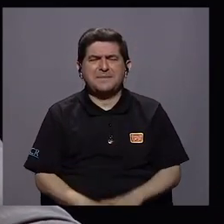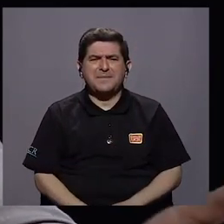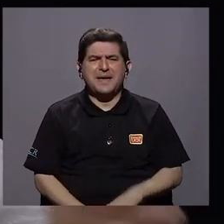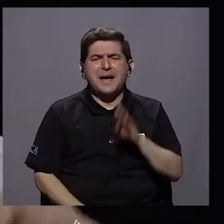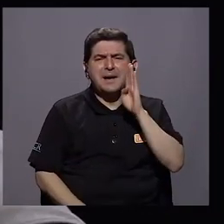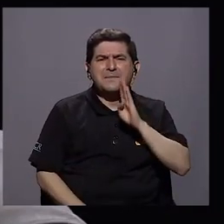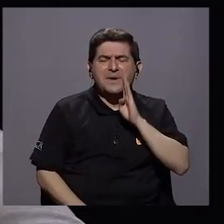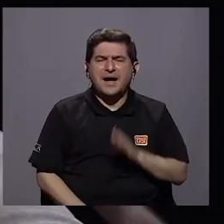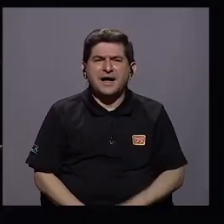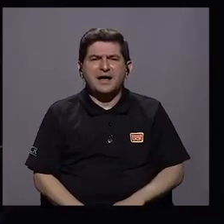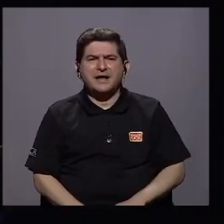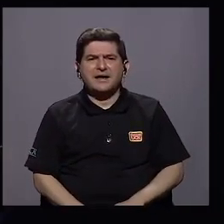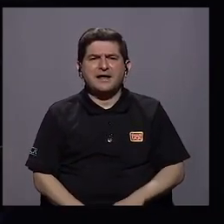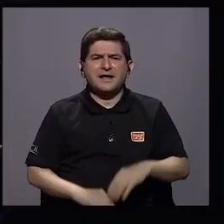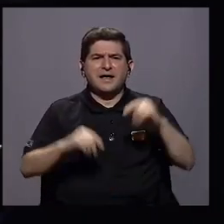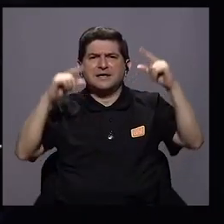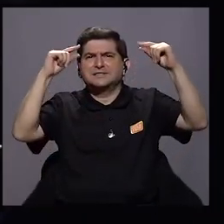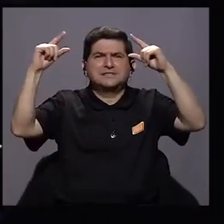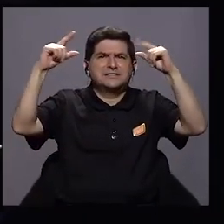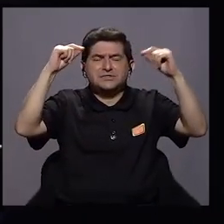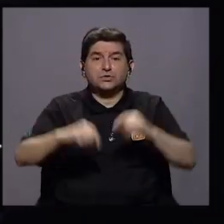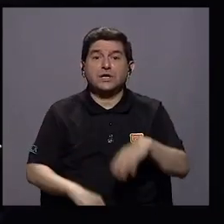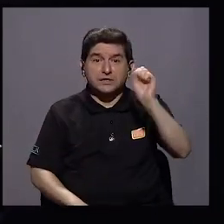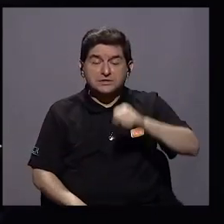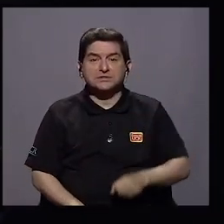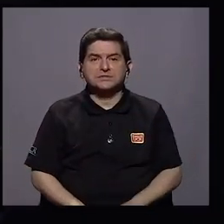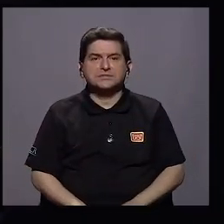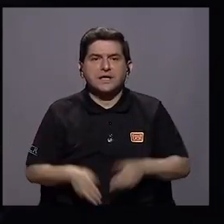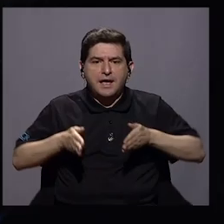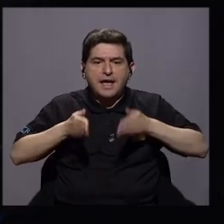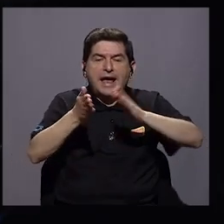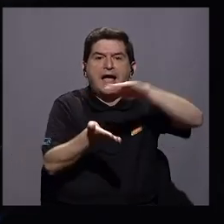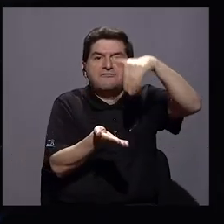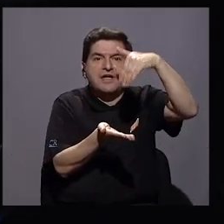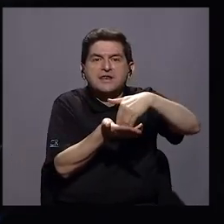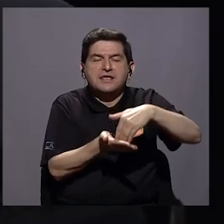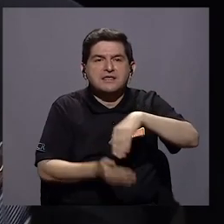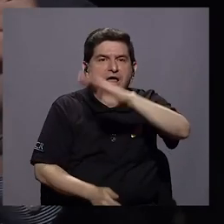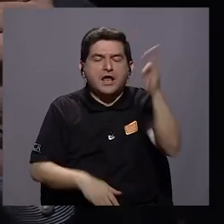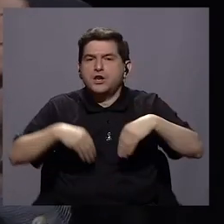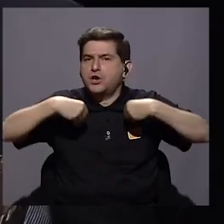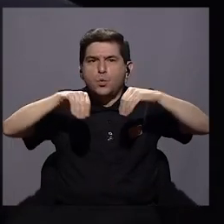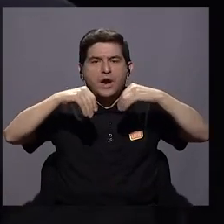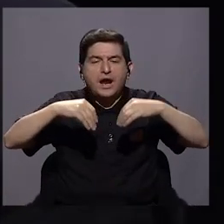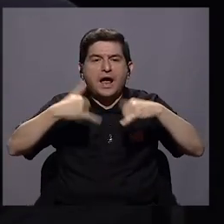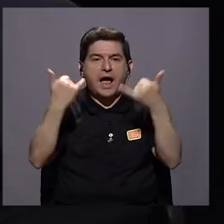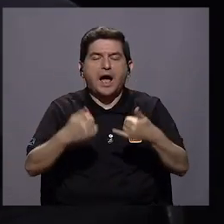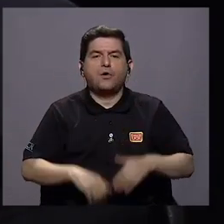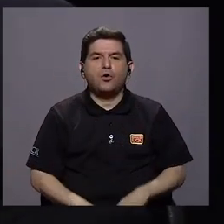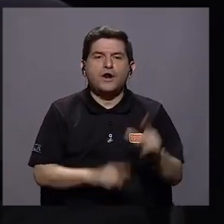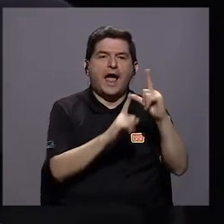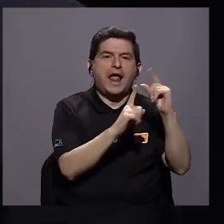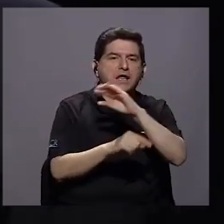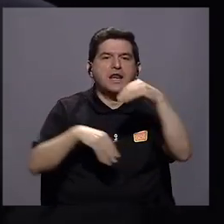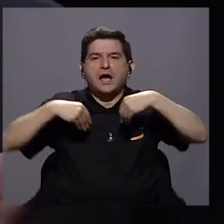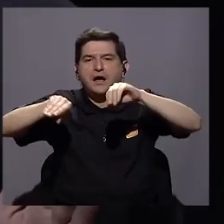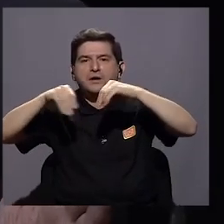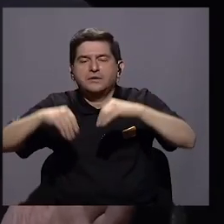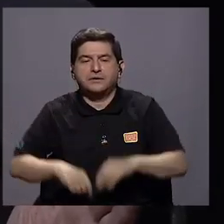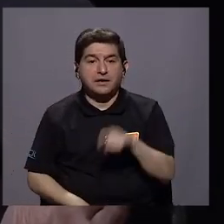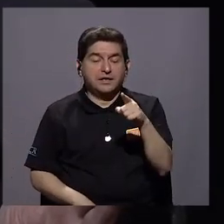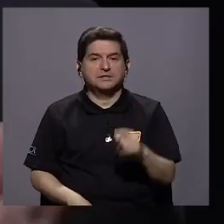claro. Discotecas, por ejemplo. Camina en la Avenida Central, lo que nunca en la vida se ha vendido en la Avenida Central, se alquila y se vende. ¿Qué